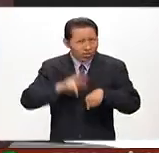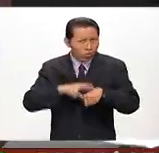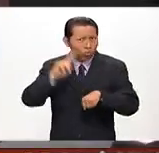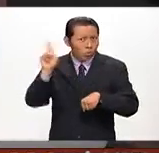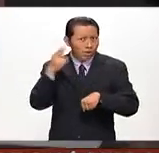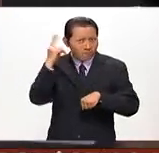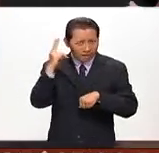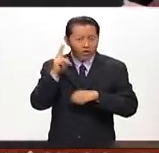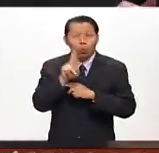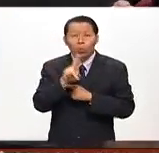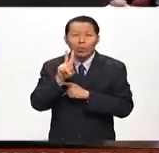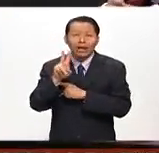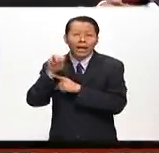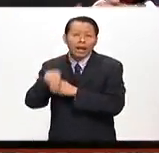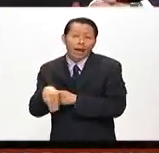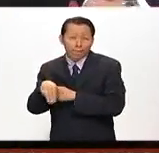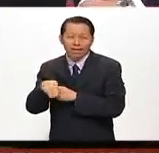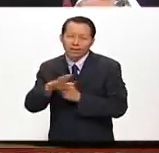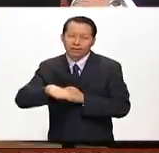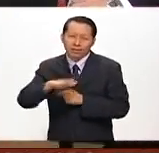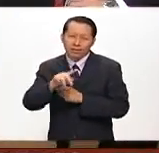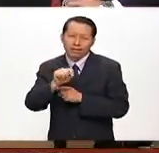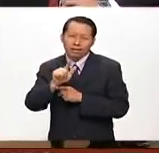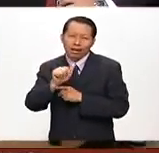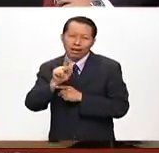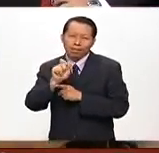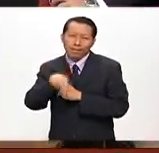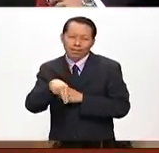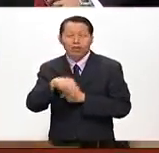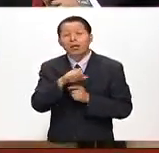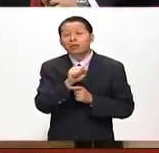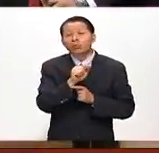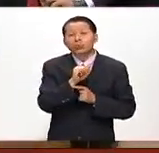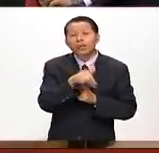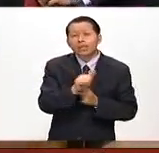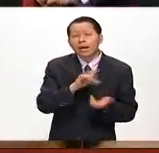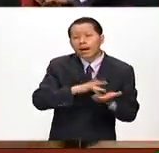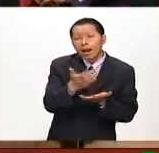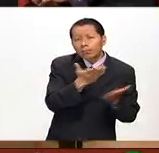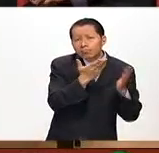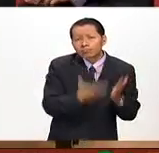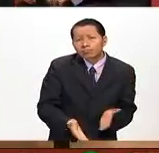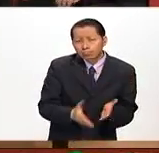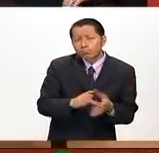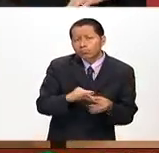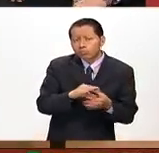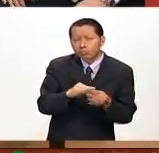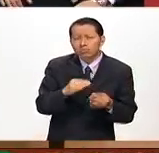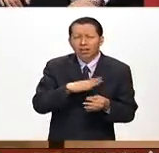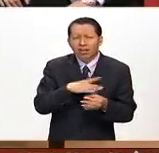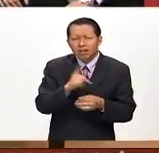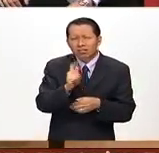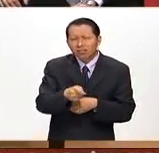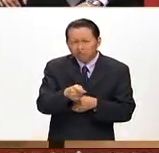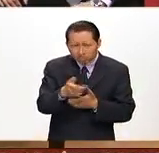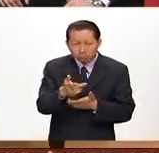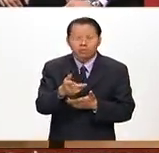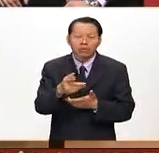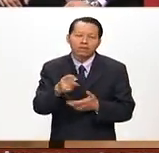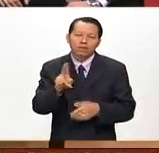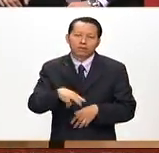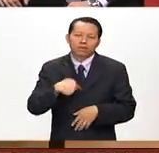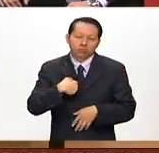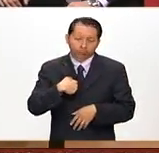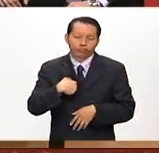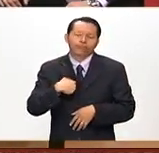del Valle de México, Campus Tlalpan. Susana, muchas gracias por estar aquí y que nos hable de esta opción que me llama la